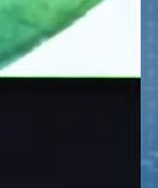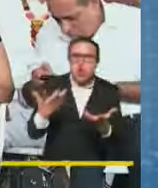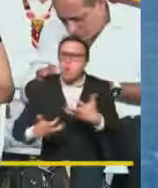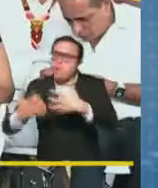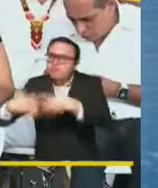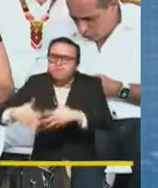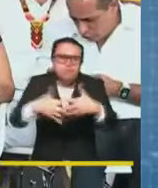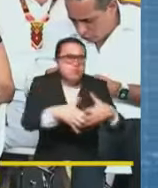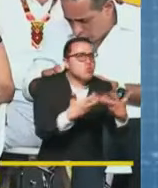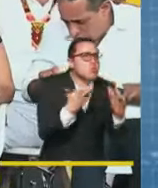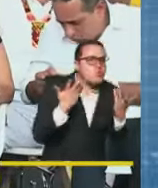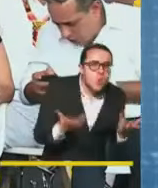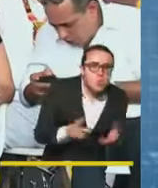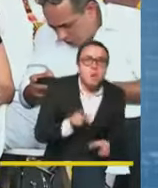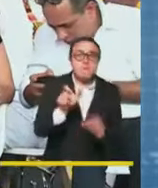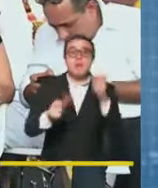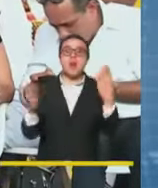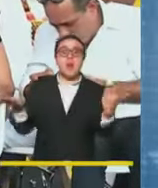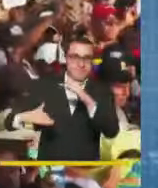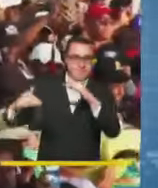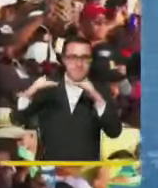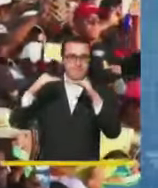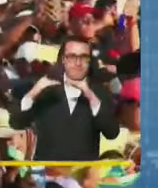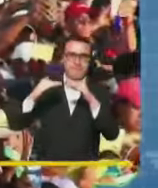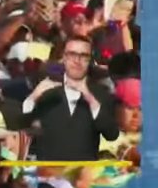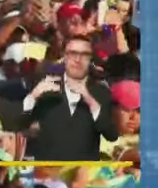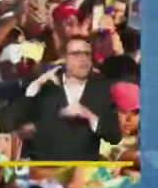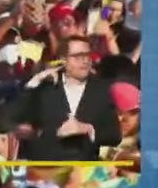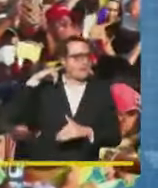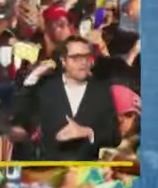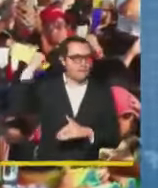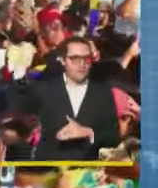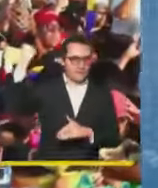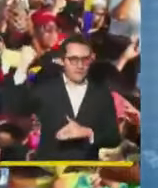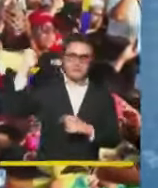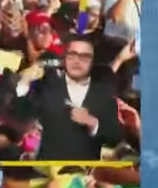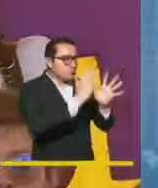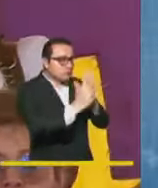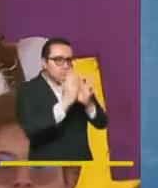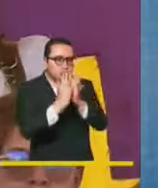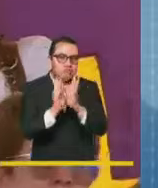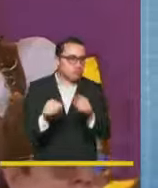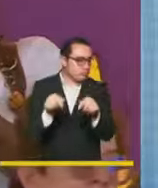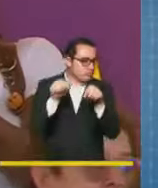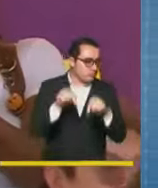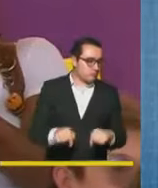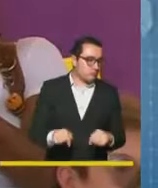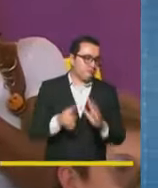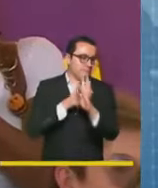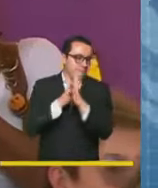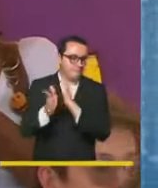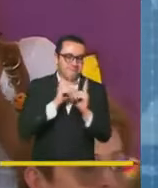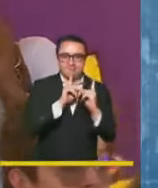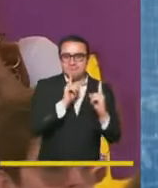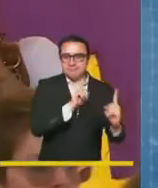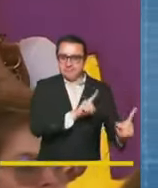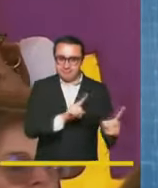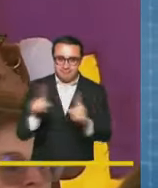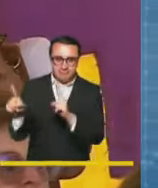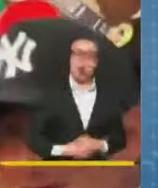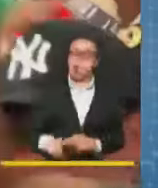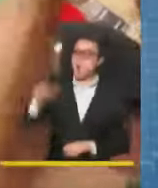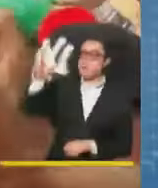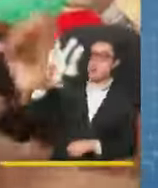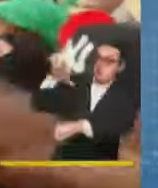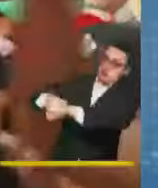que podrían hacerse en el país de las cuales una Podría tener efecto real Entonces yo creo que alimentar la idea